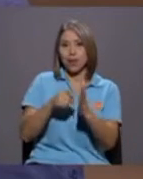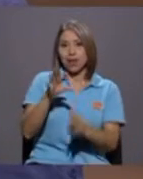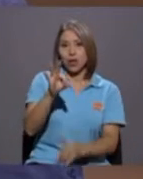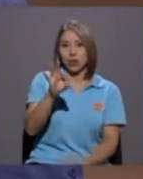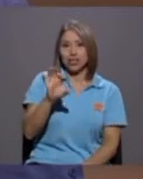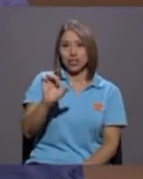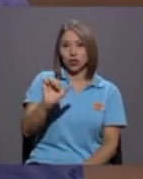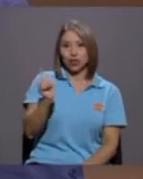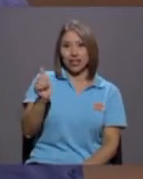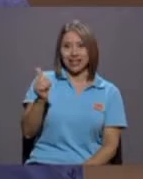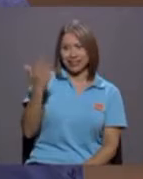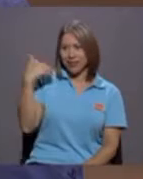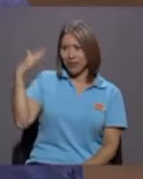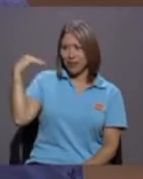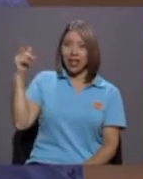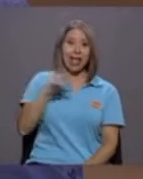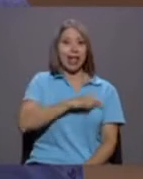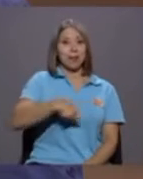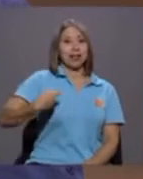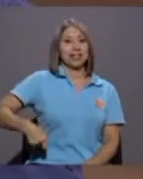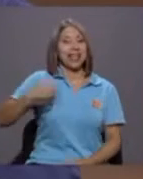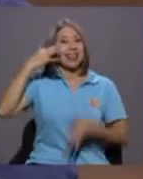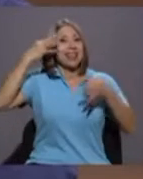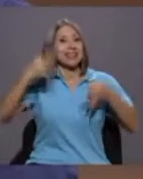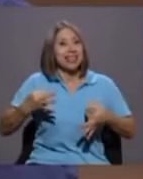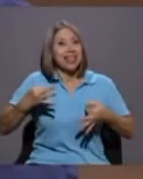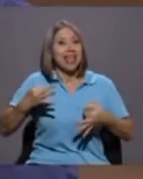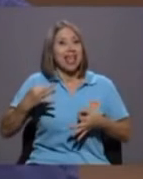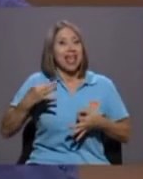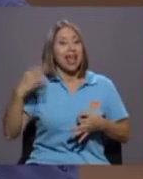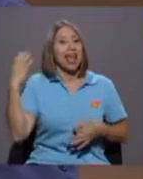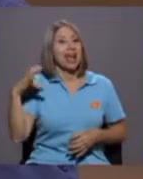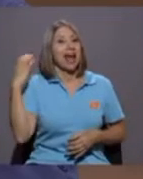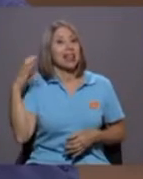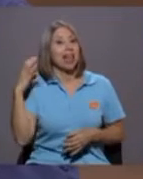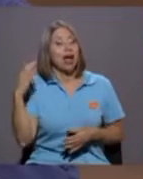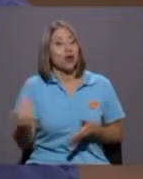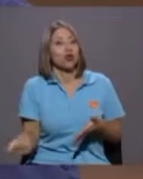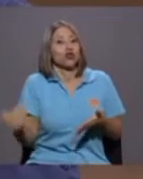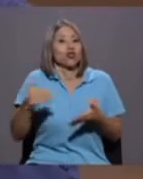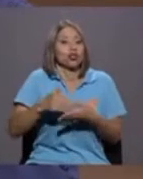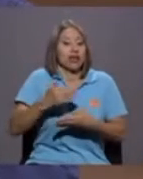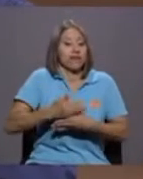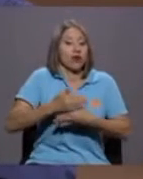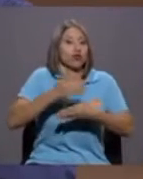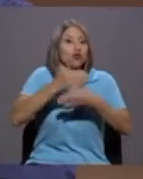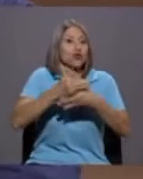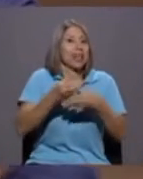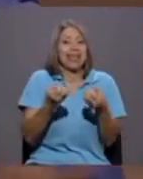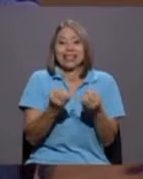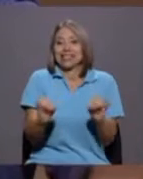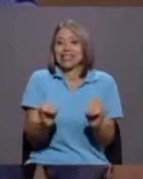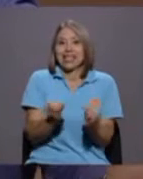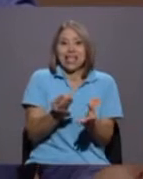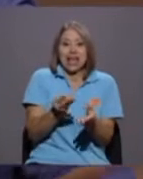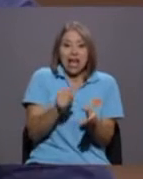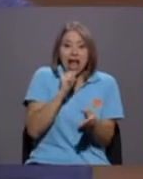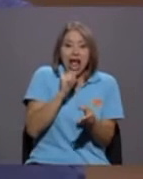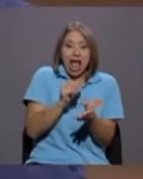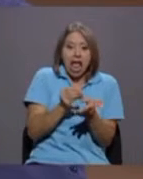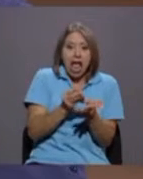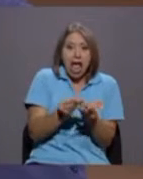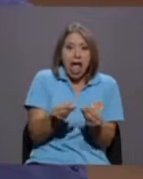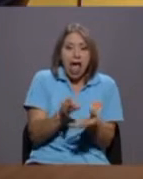presidente decide que en Cartago se reconstruye sin adobe y sin bajareque, y esa medida que tomó se extendió a